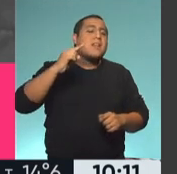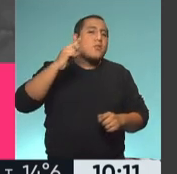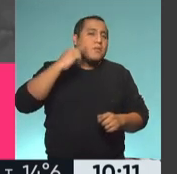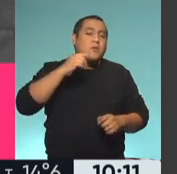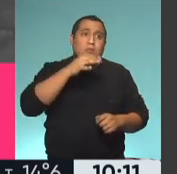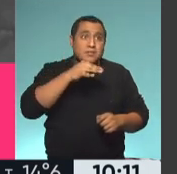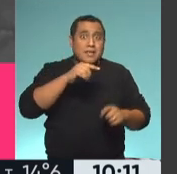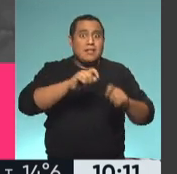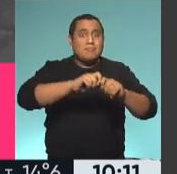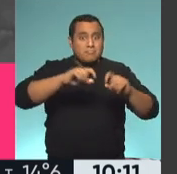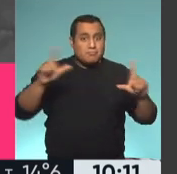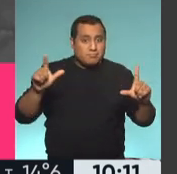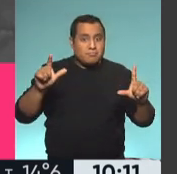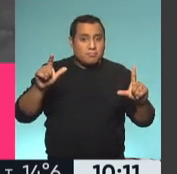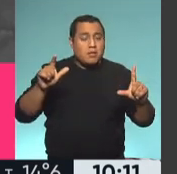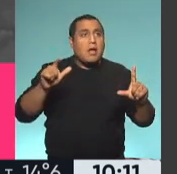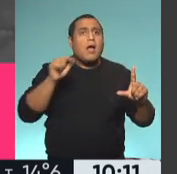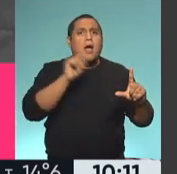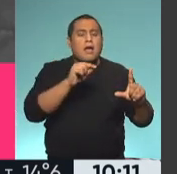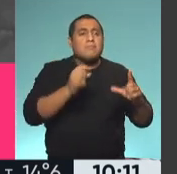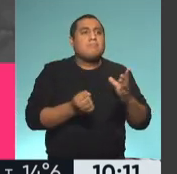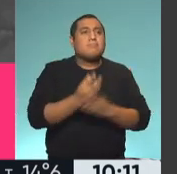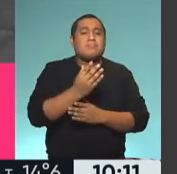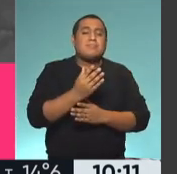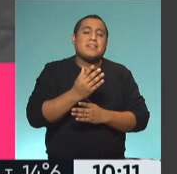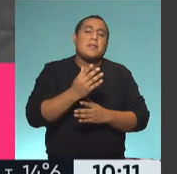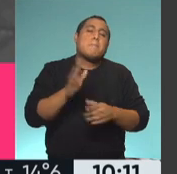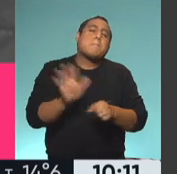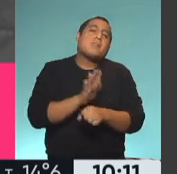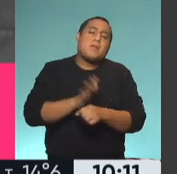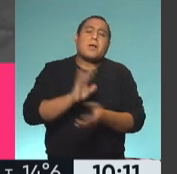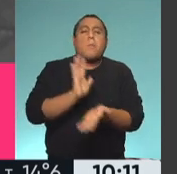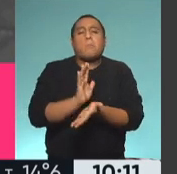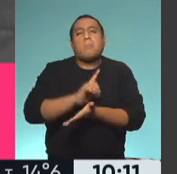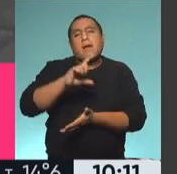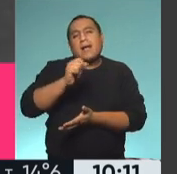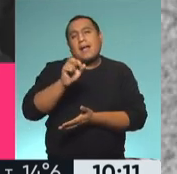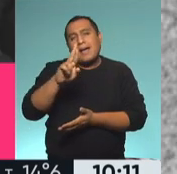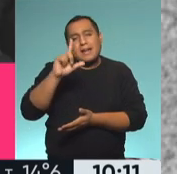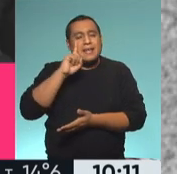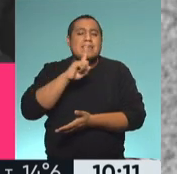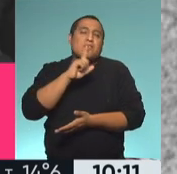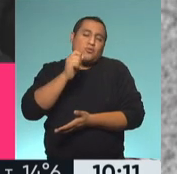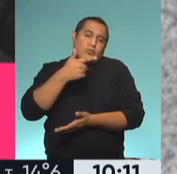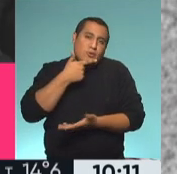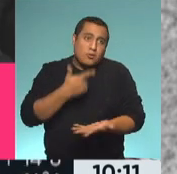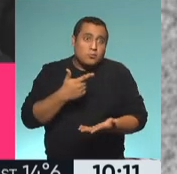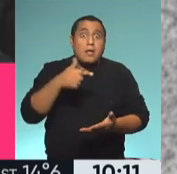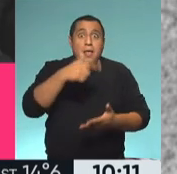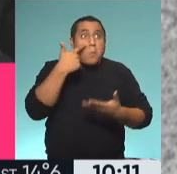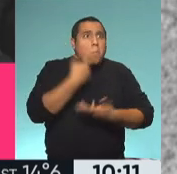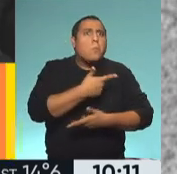y apresurada surgió el personaje de Carlitos. Este se presentó al mundo del